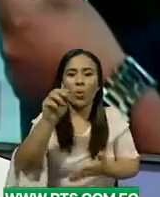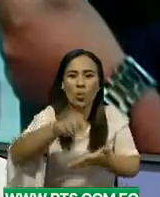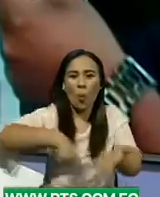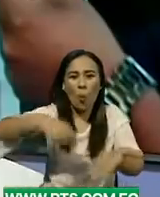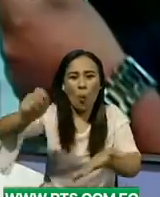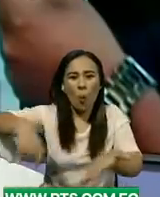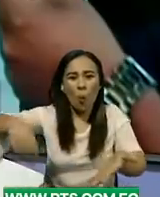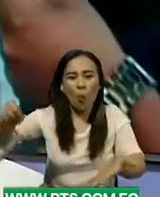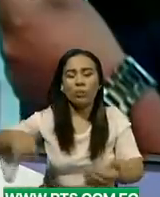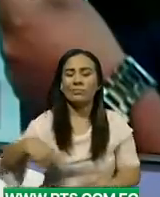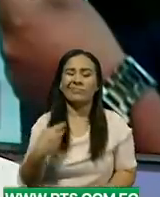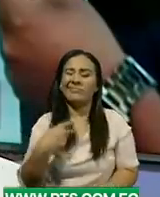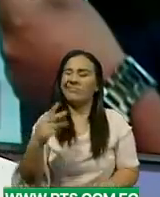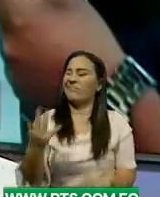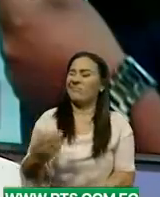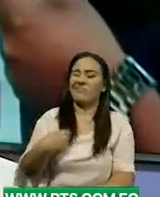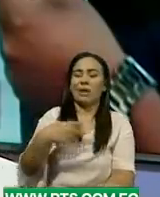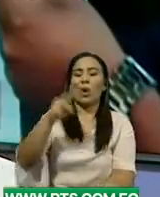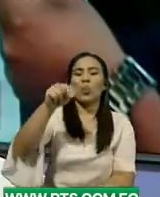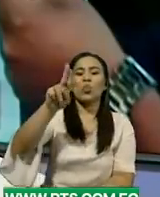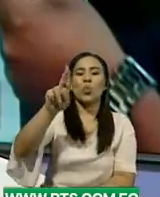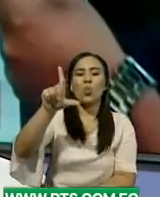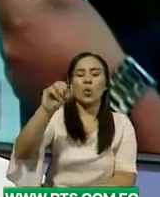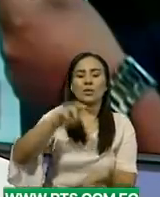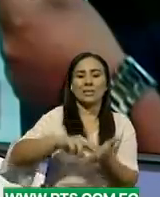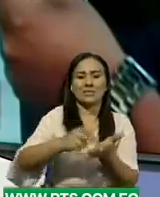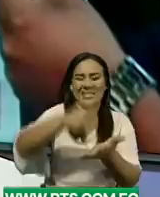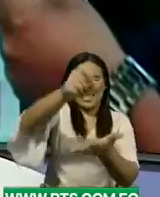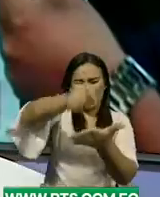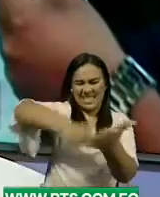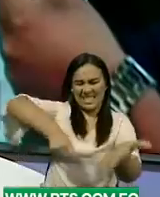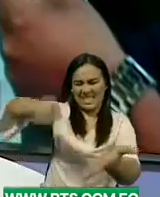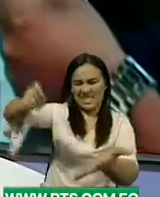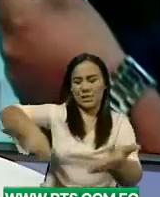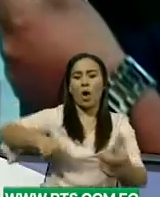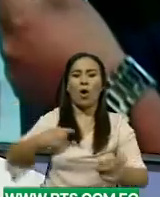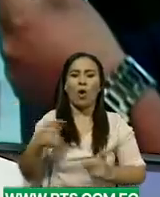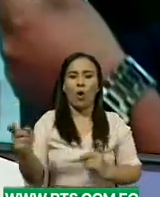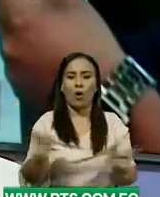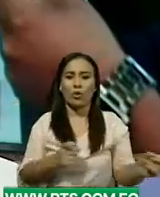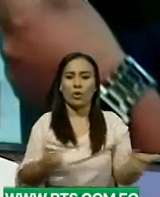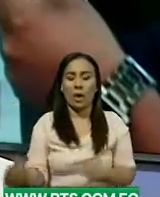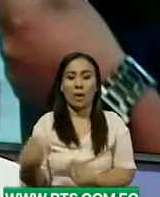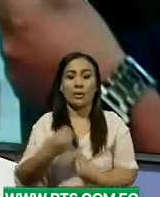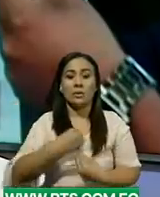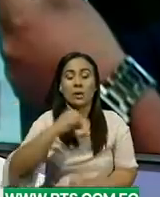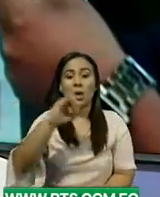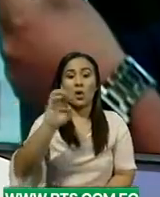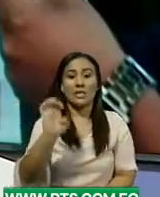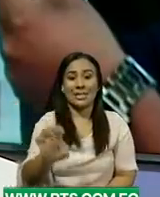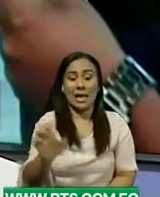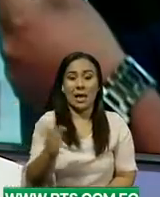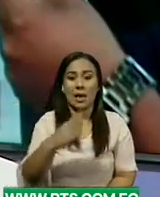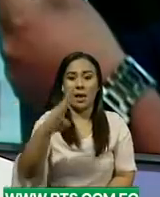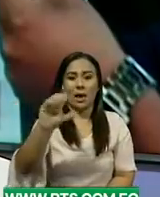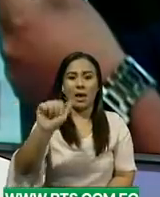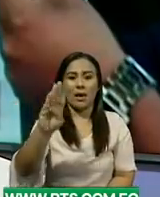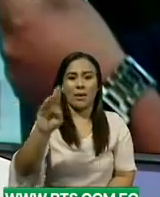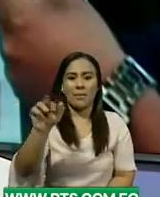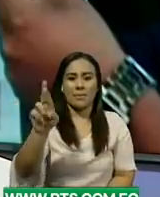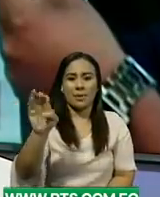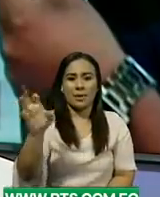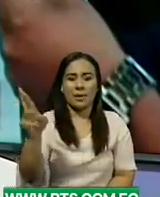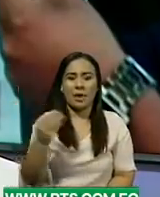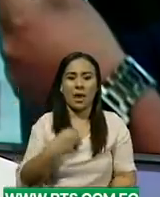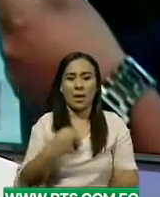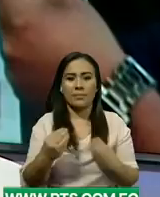en la elección de los integrantes del Consejo de Participación Ciudadana y Control Social. José Cabrera, miembro del CNE,